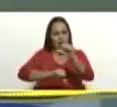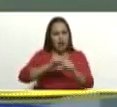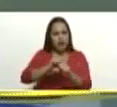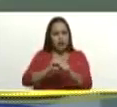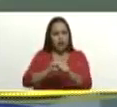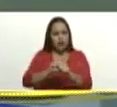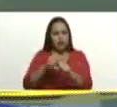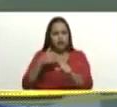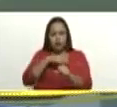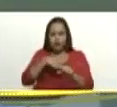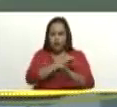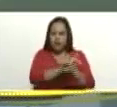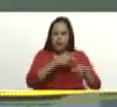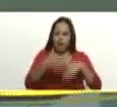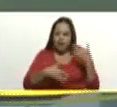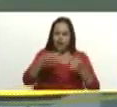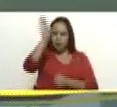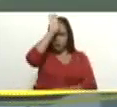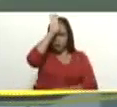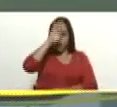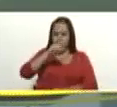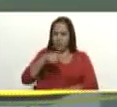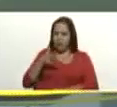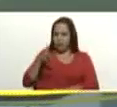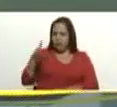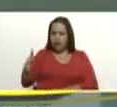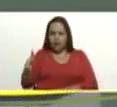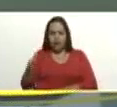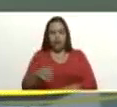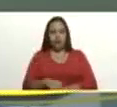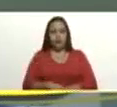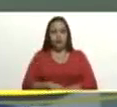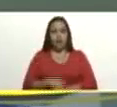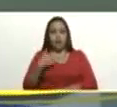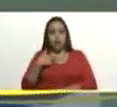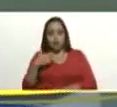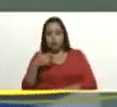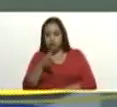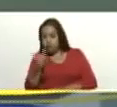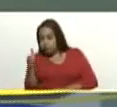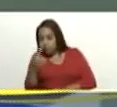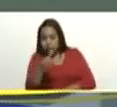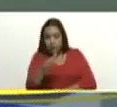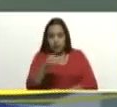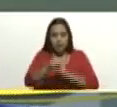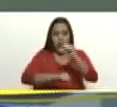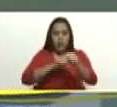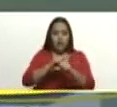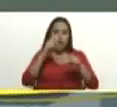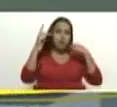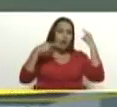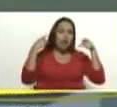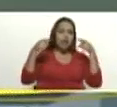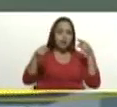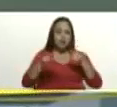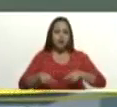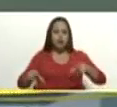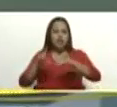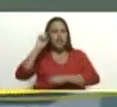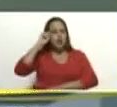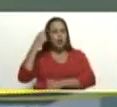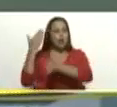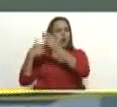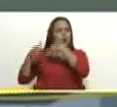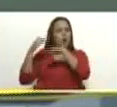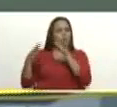una actividad, creo que en Antímano. Y me metí por el Paraíso para pasear por el Paraíso y